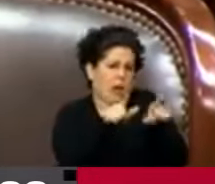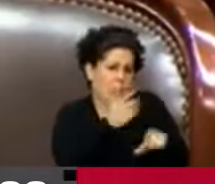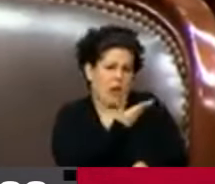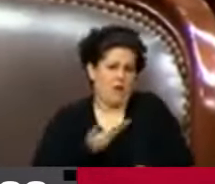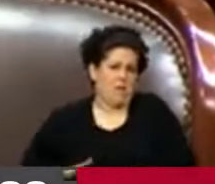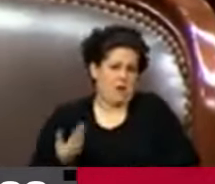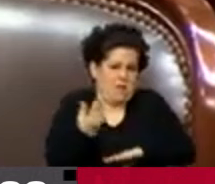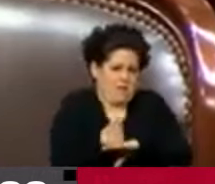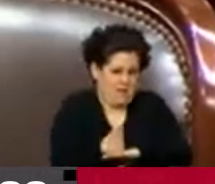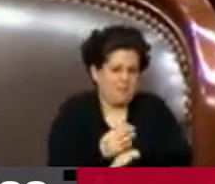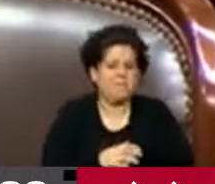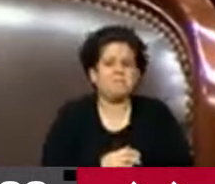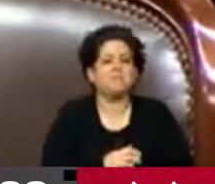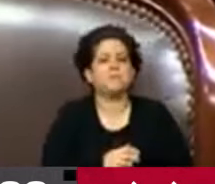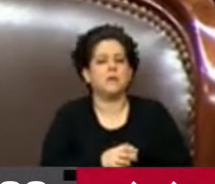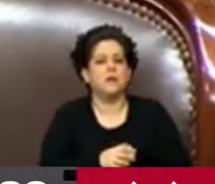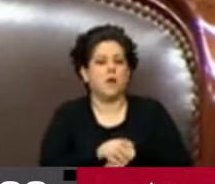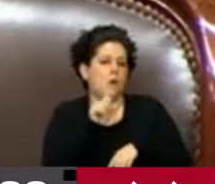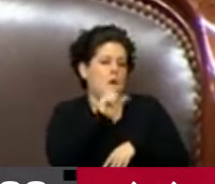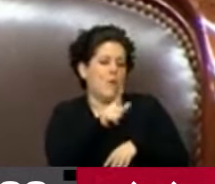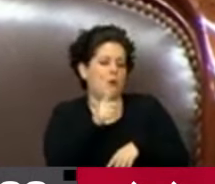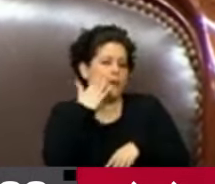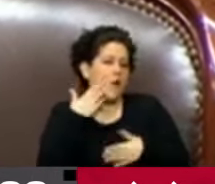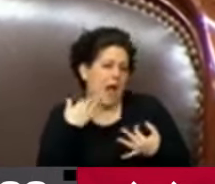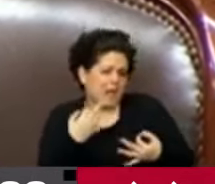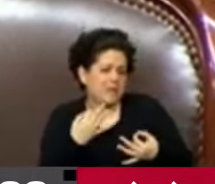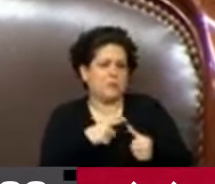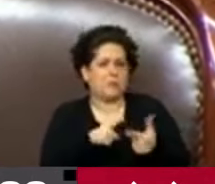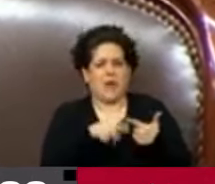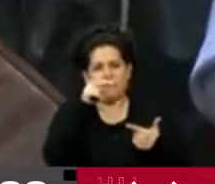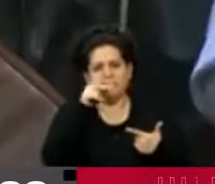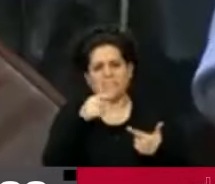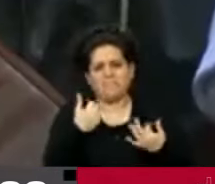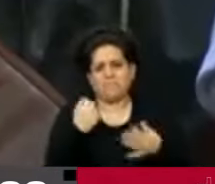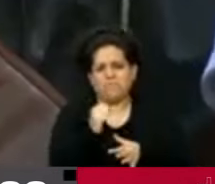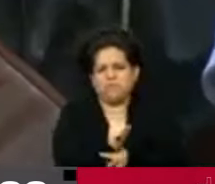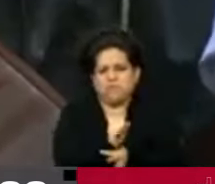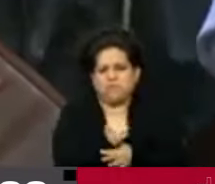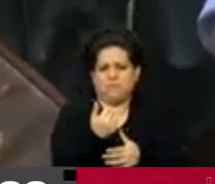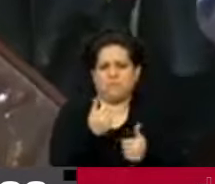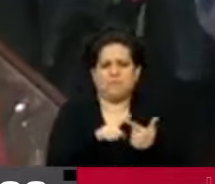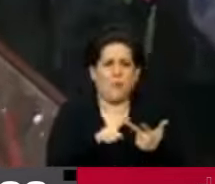en este cuerpo, por su carisma, por su talento, por su humor,